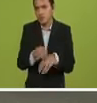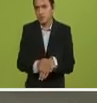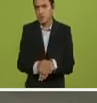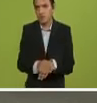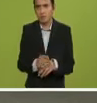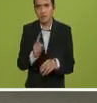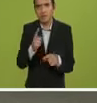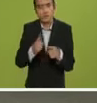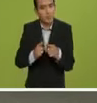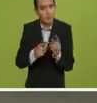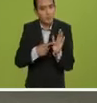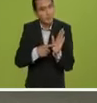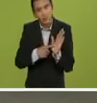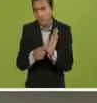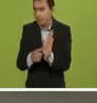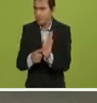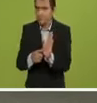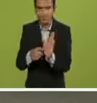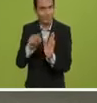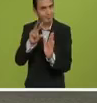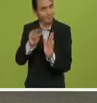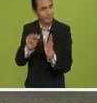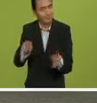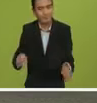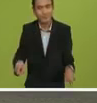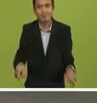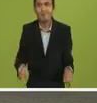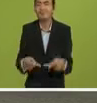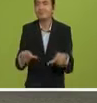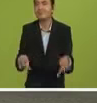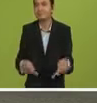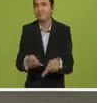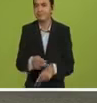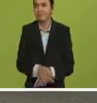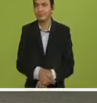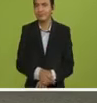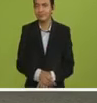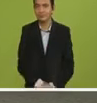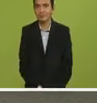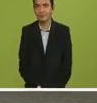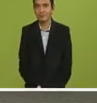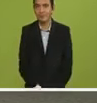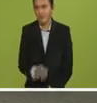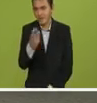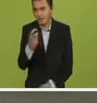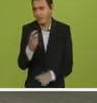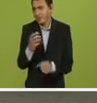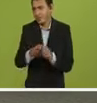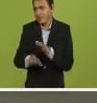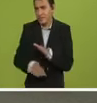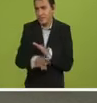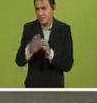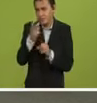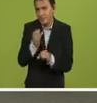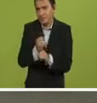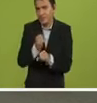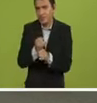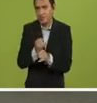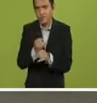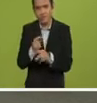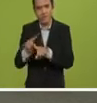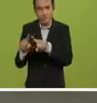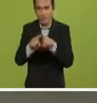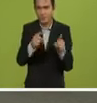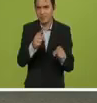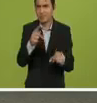enseña no vende, eso es terrible, ¿no? Porque esto también se basa mucho en redes sociales. Pero es ahí donde también, dentro del núcleo familiar, ¿qué pasa